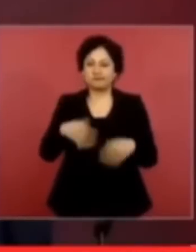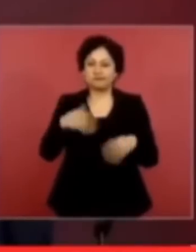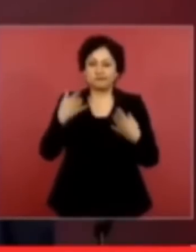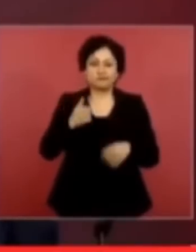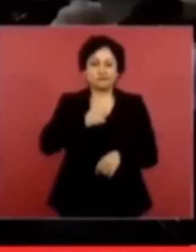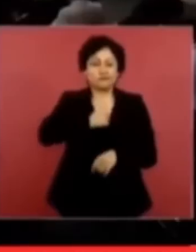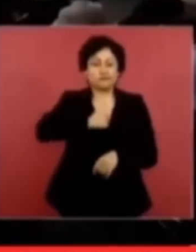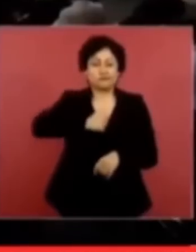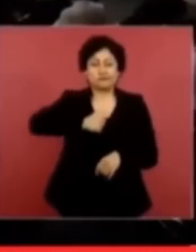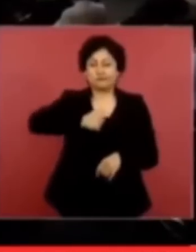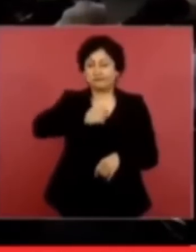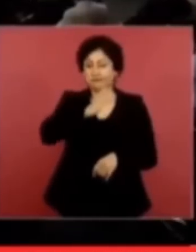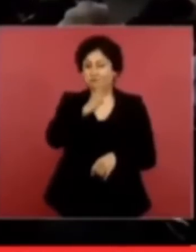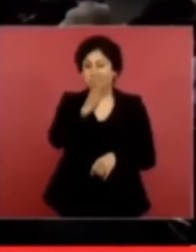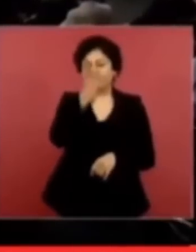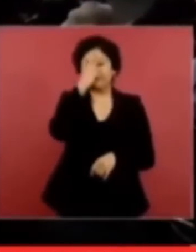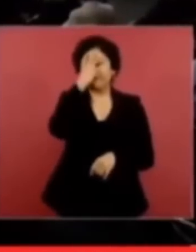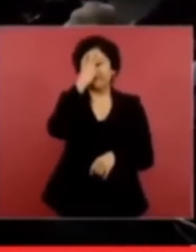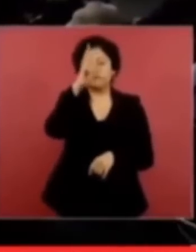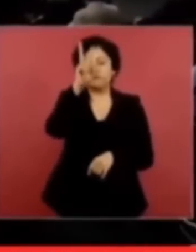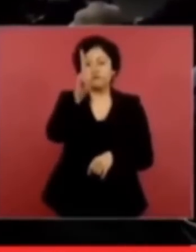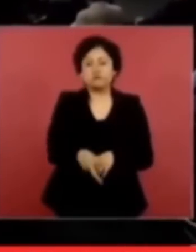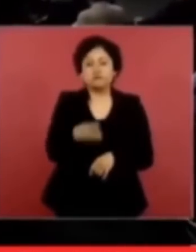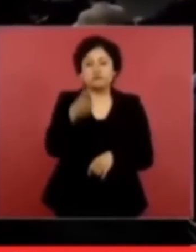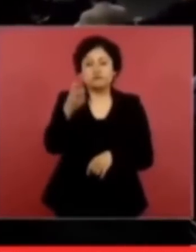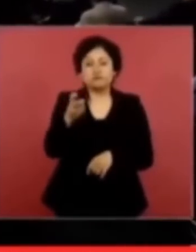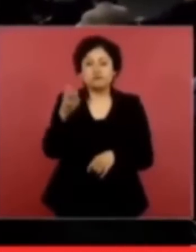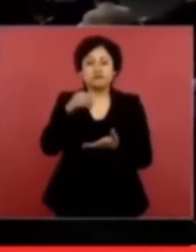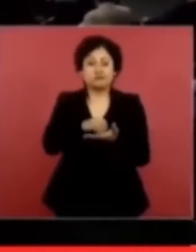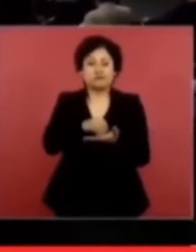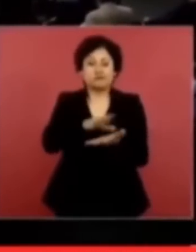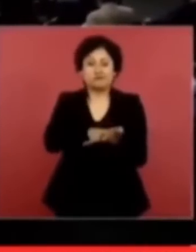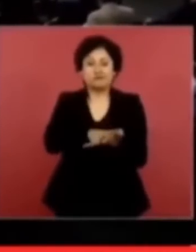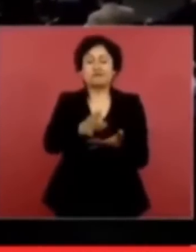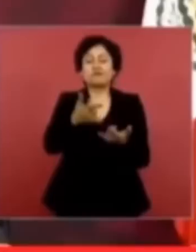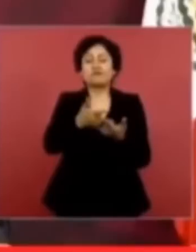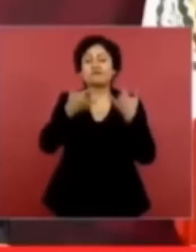Es de las manchas más terribles en la historia de México.